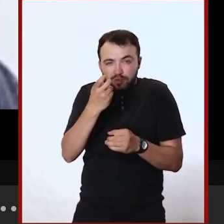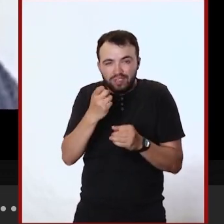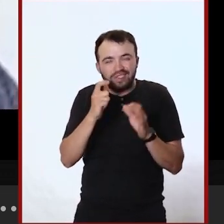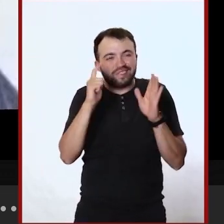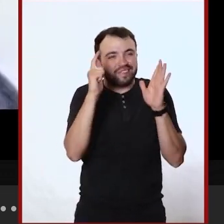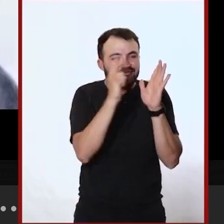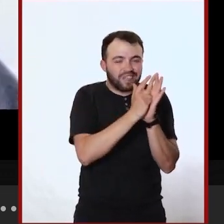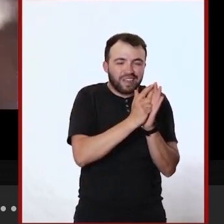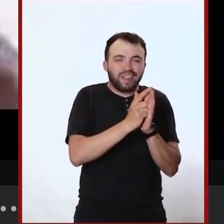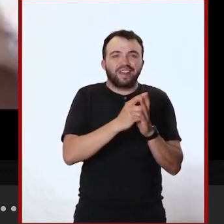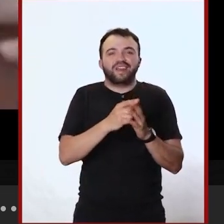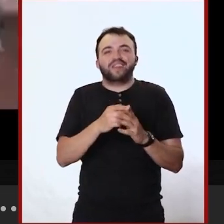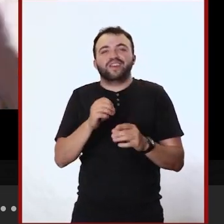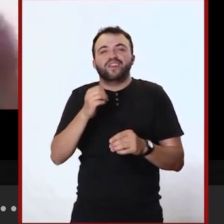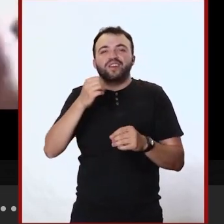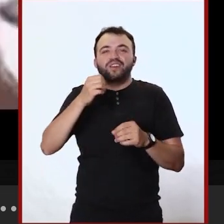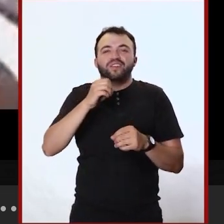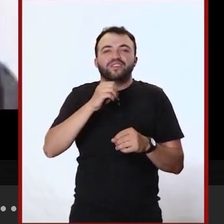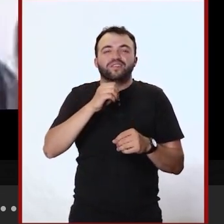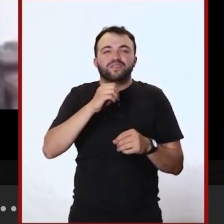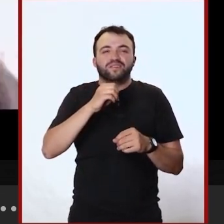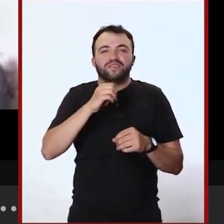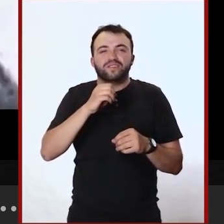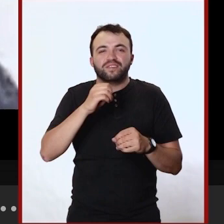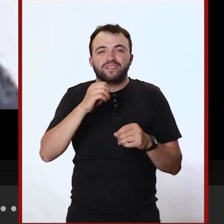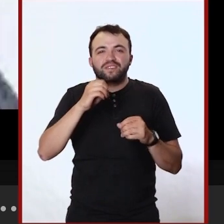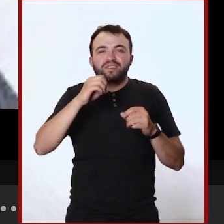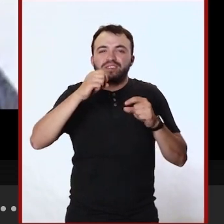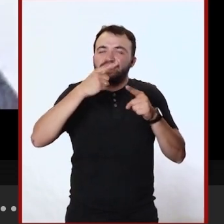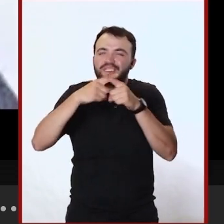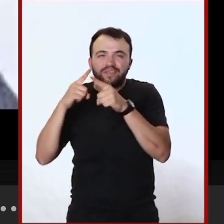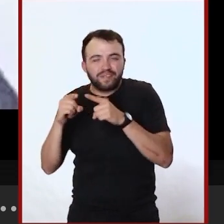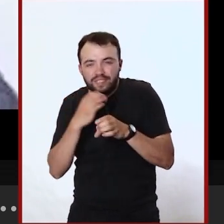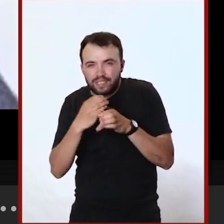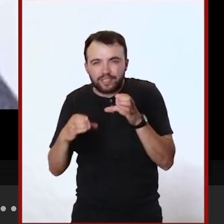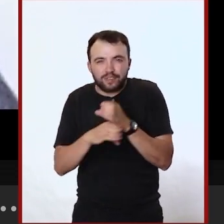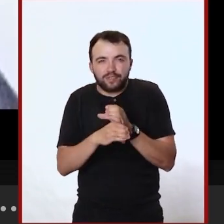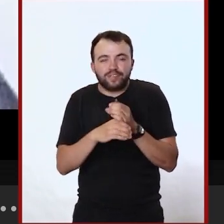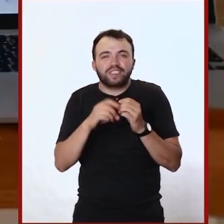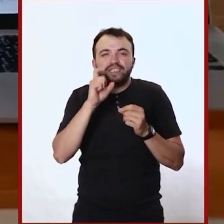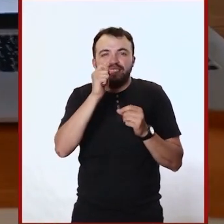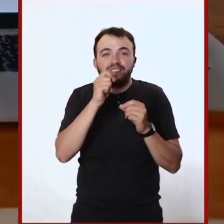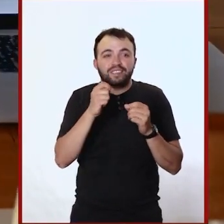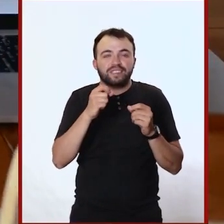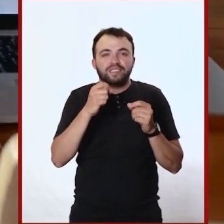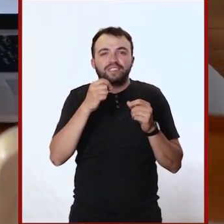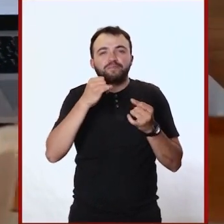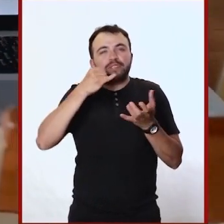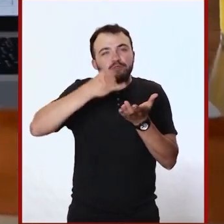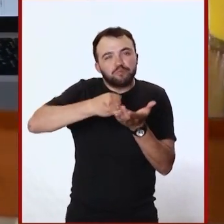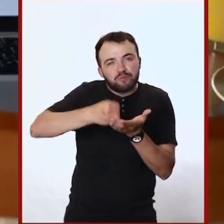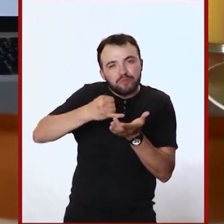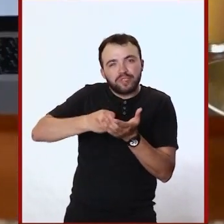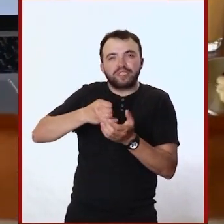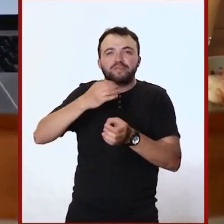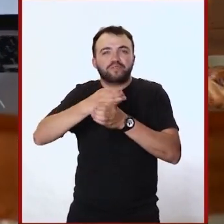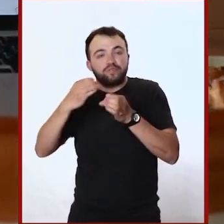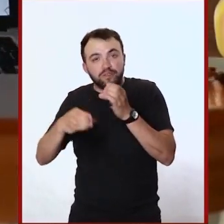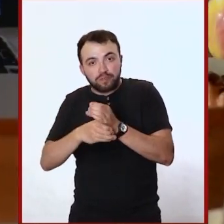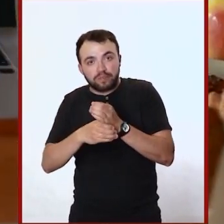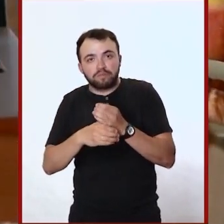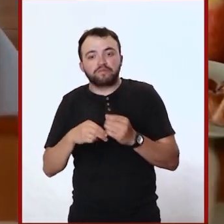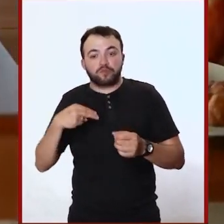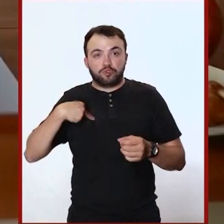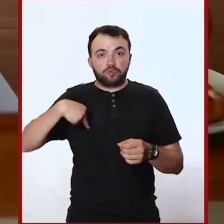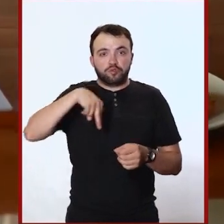de obligaciones fiscales y de agendas internacionales de responsabilidad social y sustentabilidad que uno tiene que implementar,